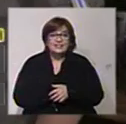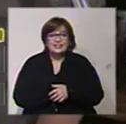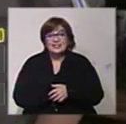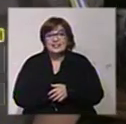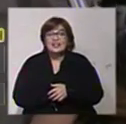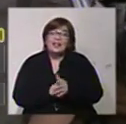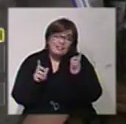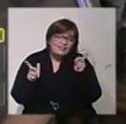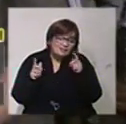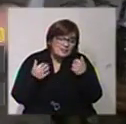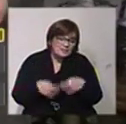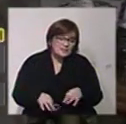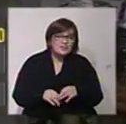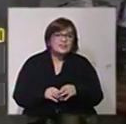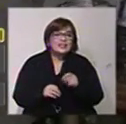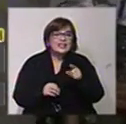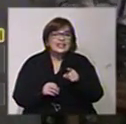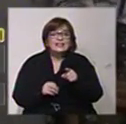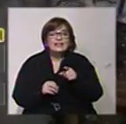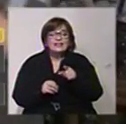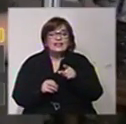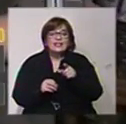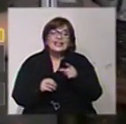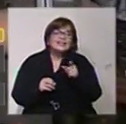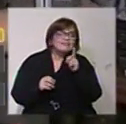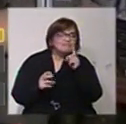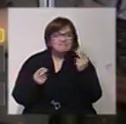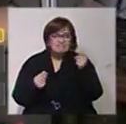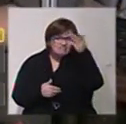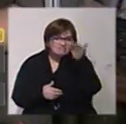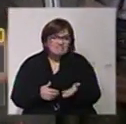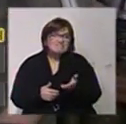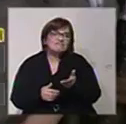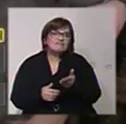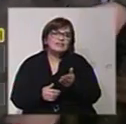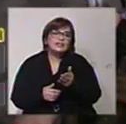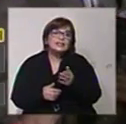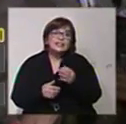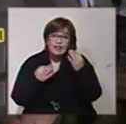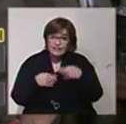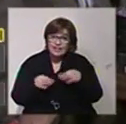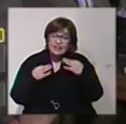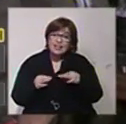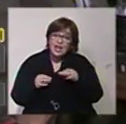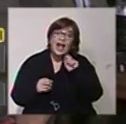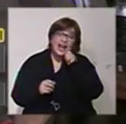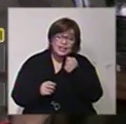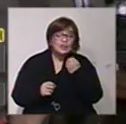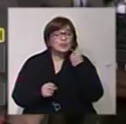pasó bastante bien. Bueno, y te quedaste con una sensación agradable del tipo. Y me quedé, o sea, la verdad que me quedé con algo bastante lindo, porque salió todo